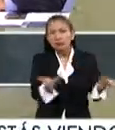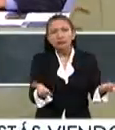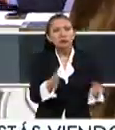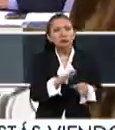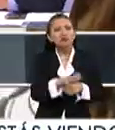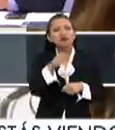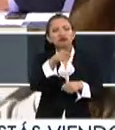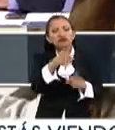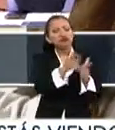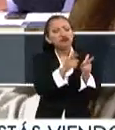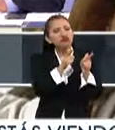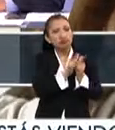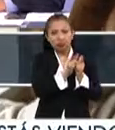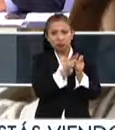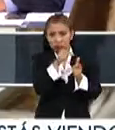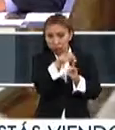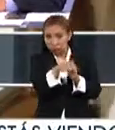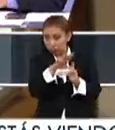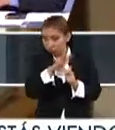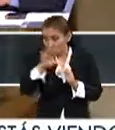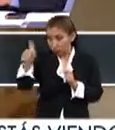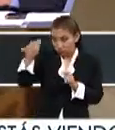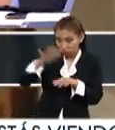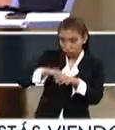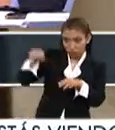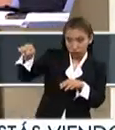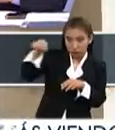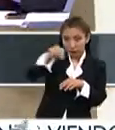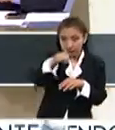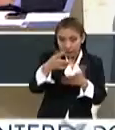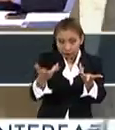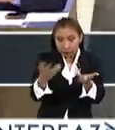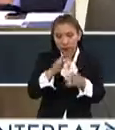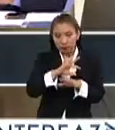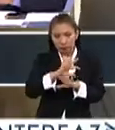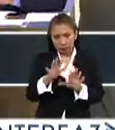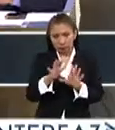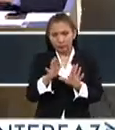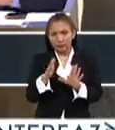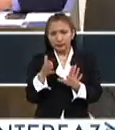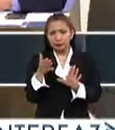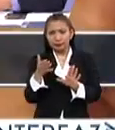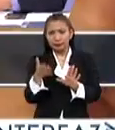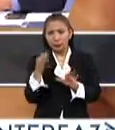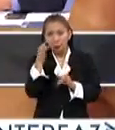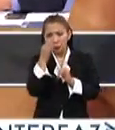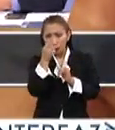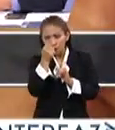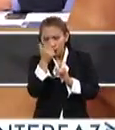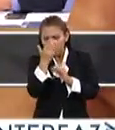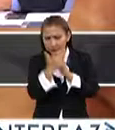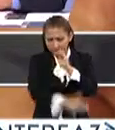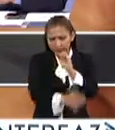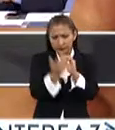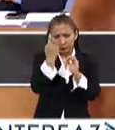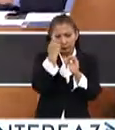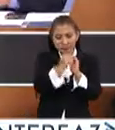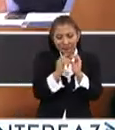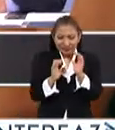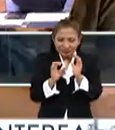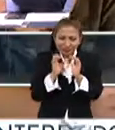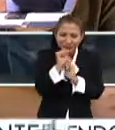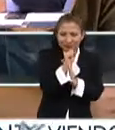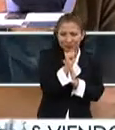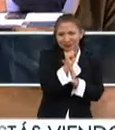son esos grupos, no sé si sean ellos o hay otros, que ya entrando a esta recta final para